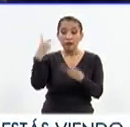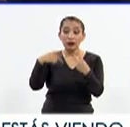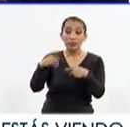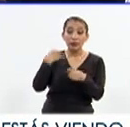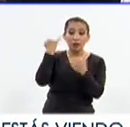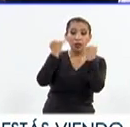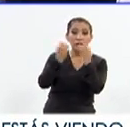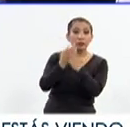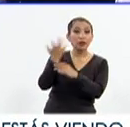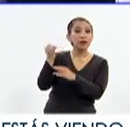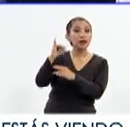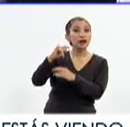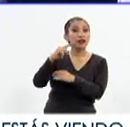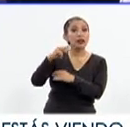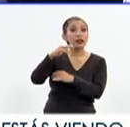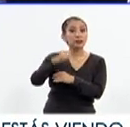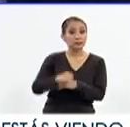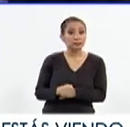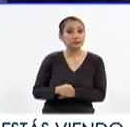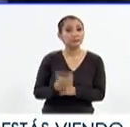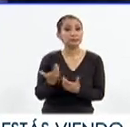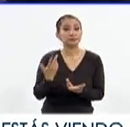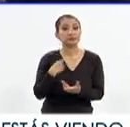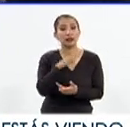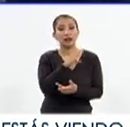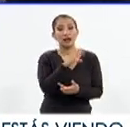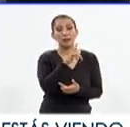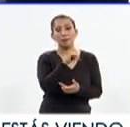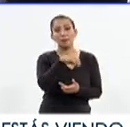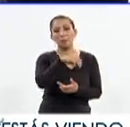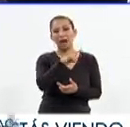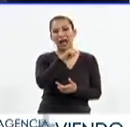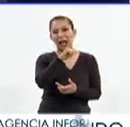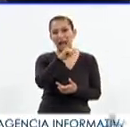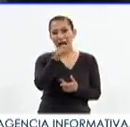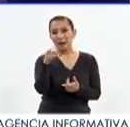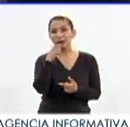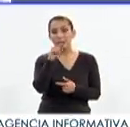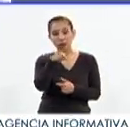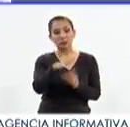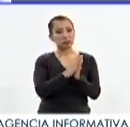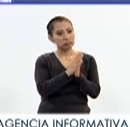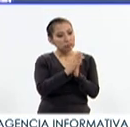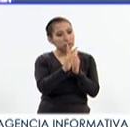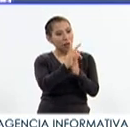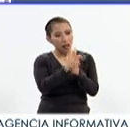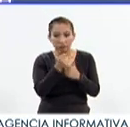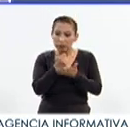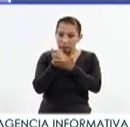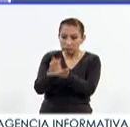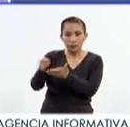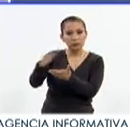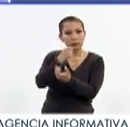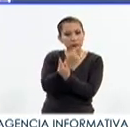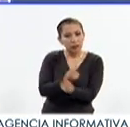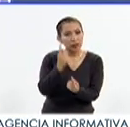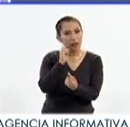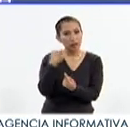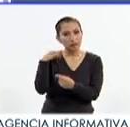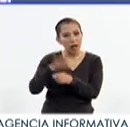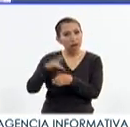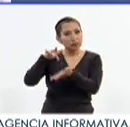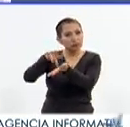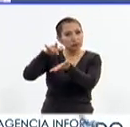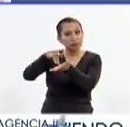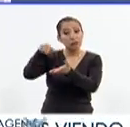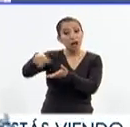de la innovación en las ingenierías. Malala Yousafzai también recomienda a los gobiernos invertir en la educación de las niñas porque